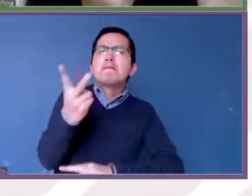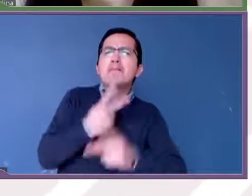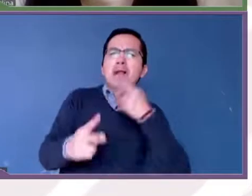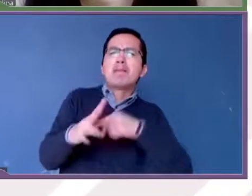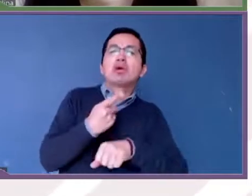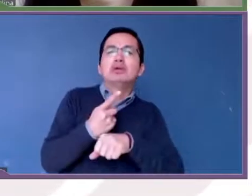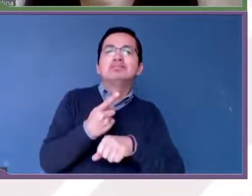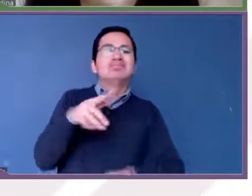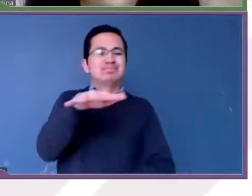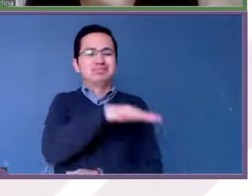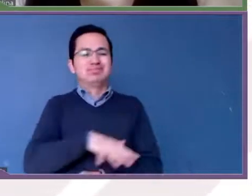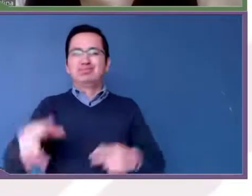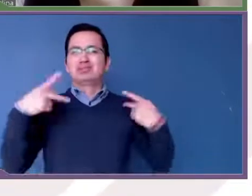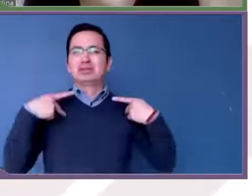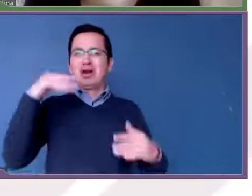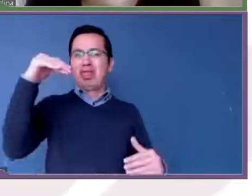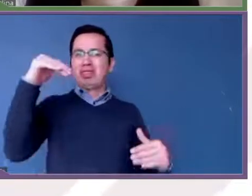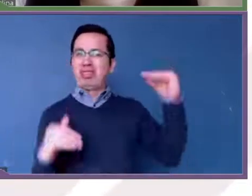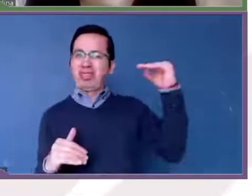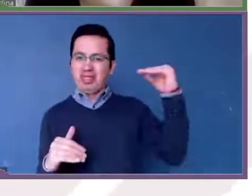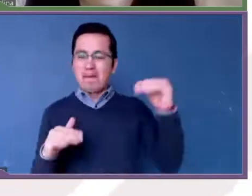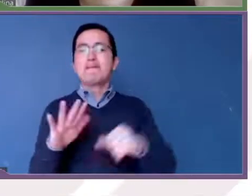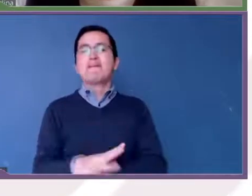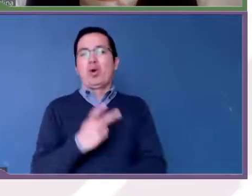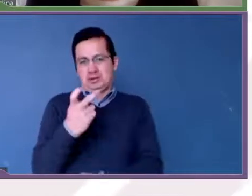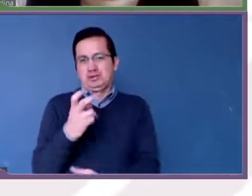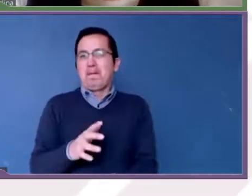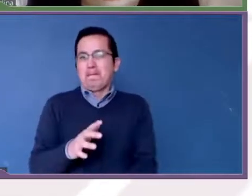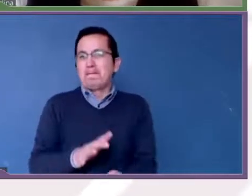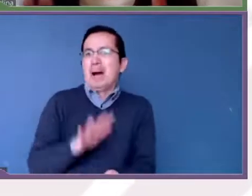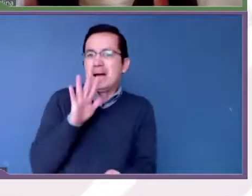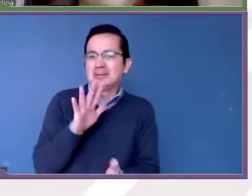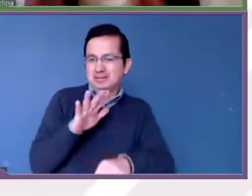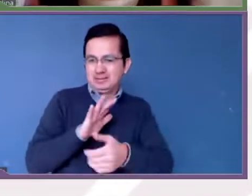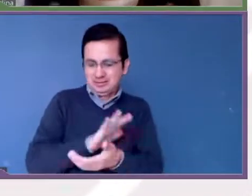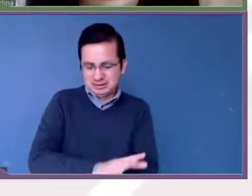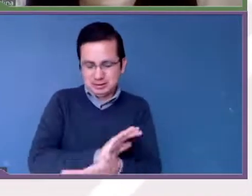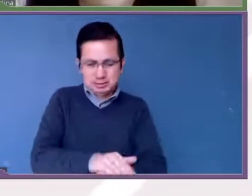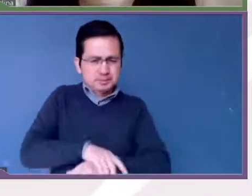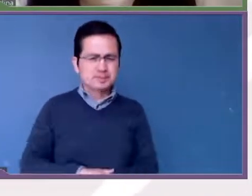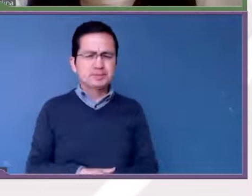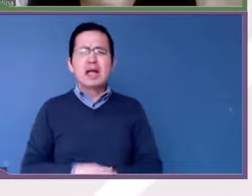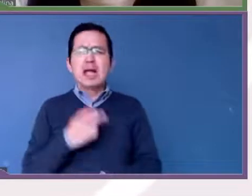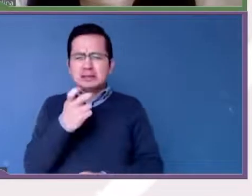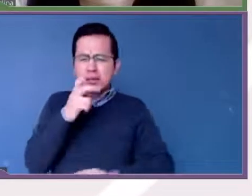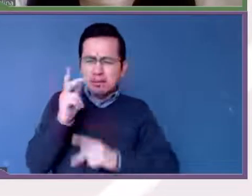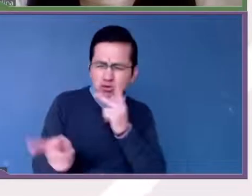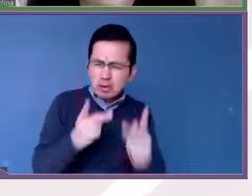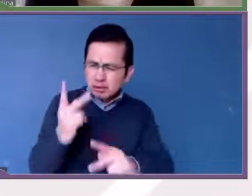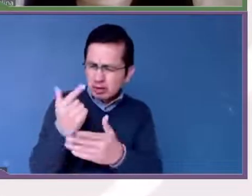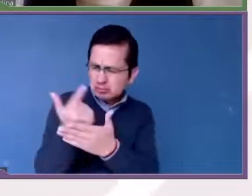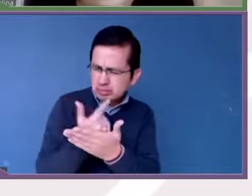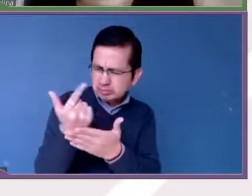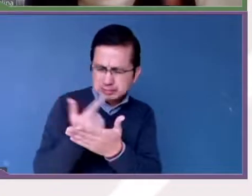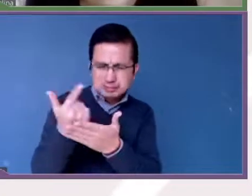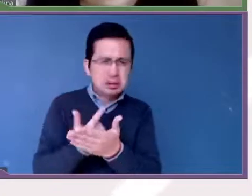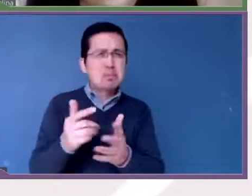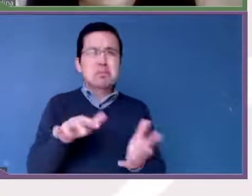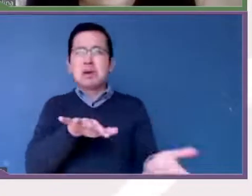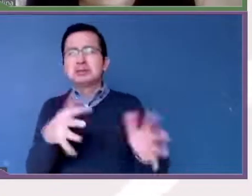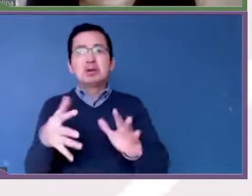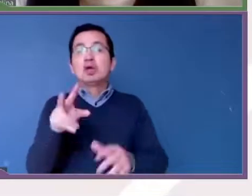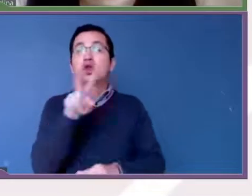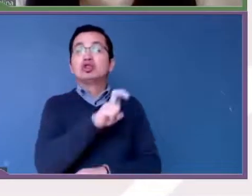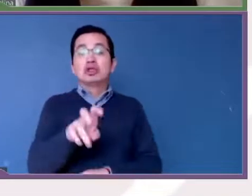Entonces, si bien esta encuesta, que tiene alrededor de 240 variables que se reparten en